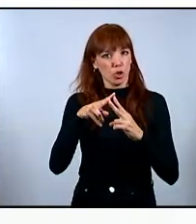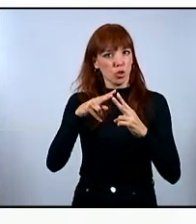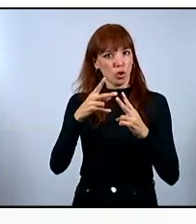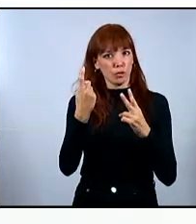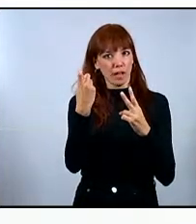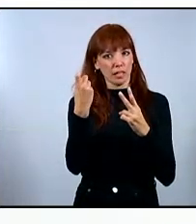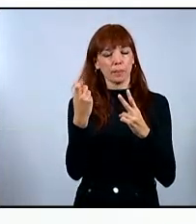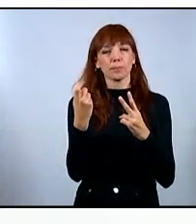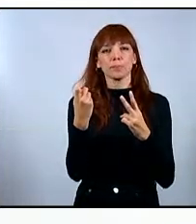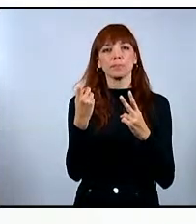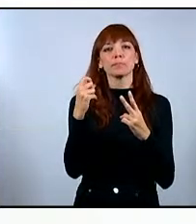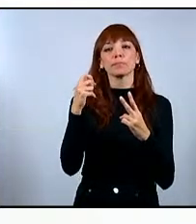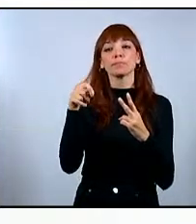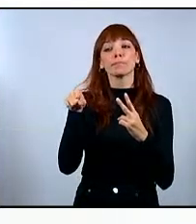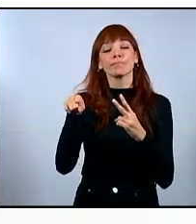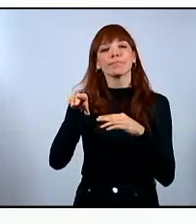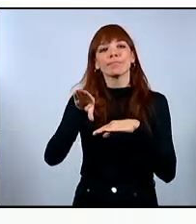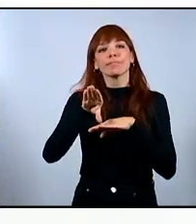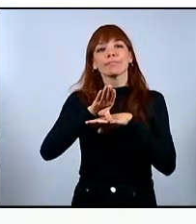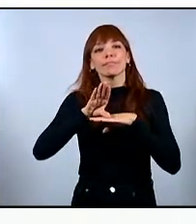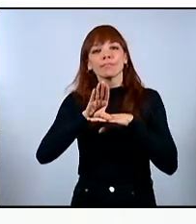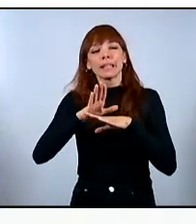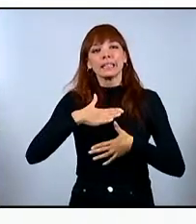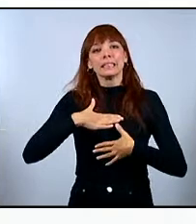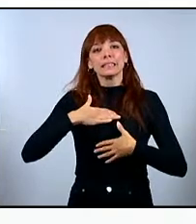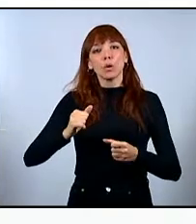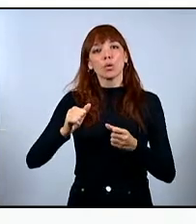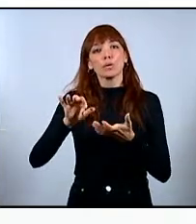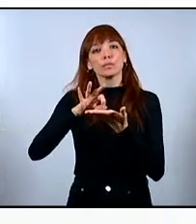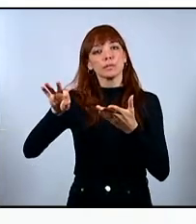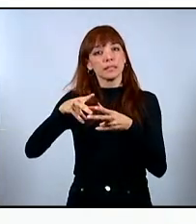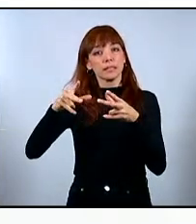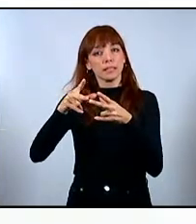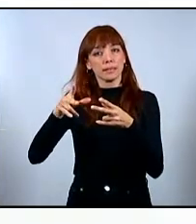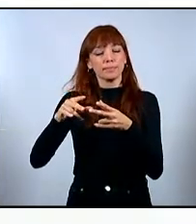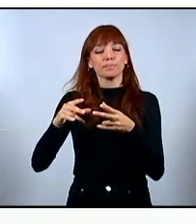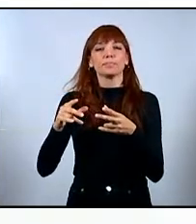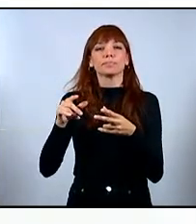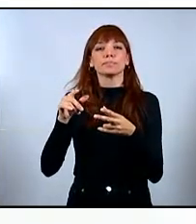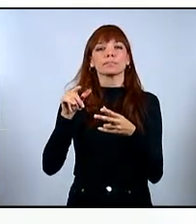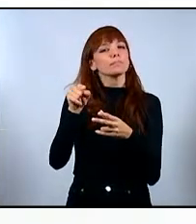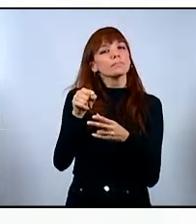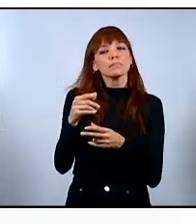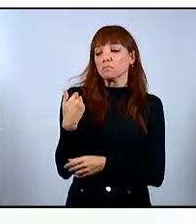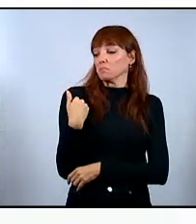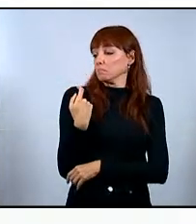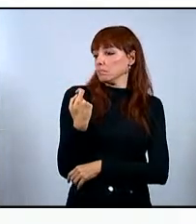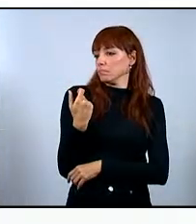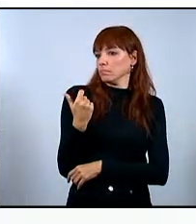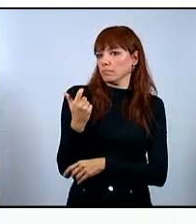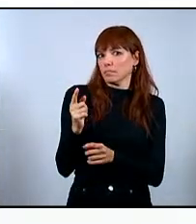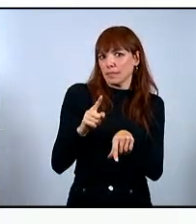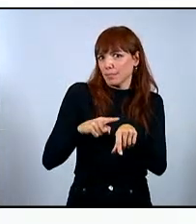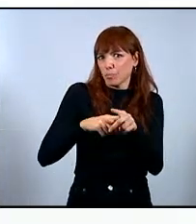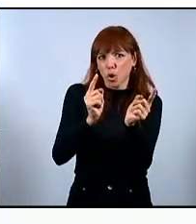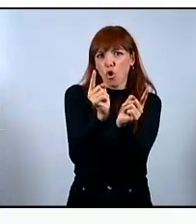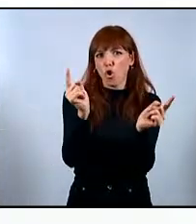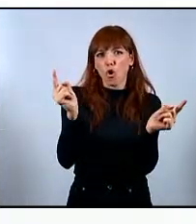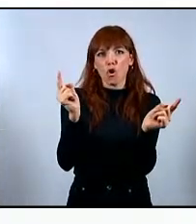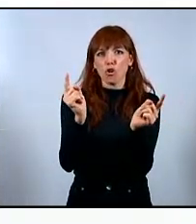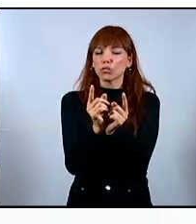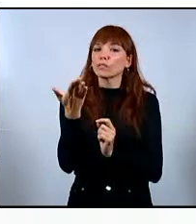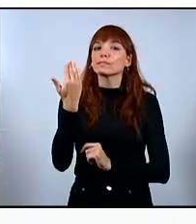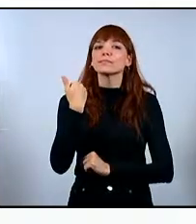Con respecto a la Consejería de Salud y Servicios Sociales, en muy poquito tiempo hemos logrado dar respuesta a